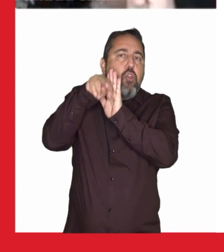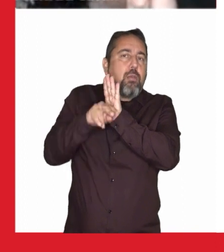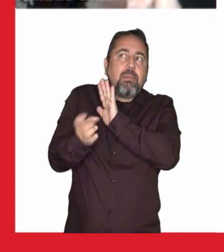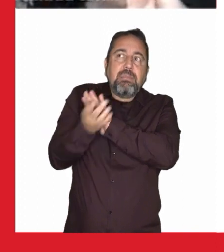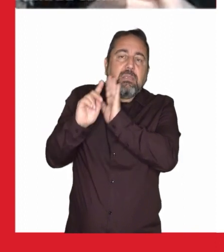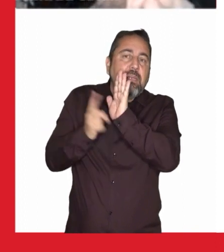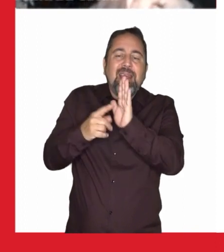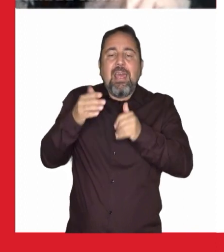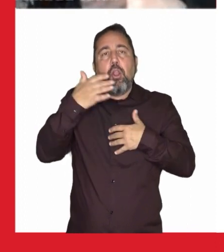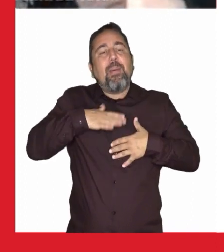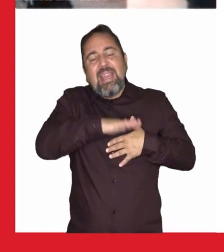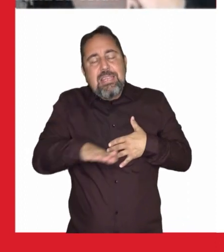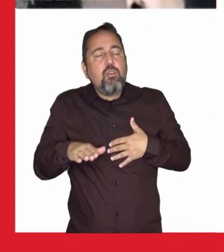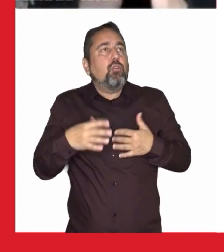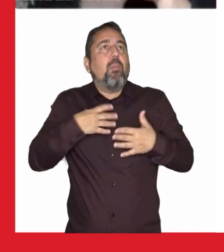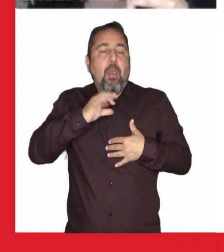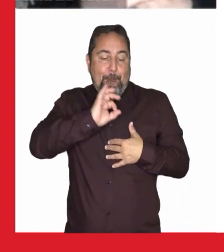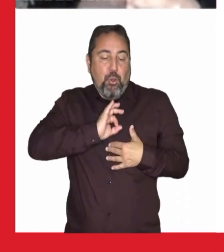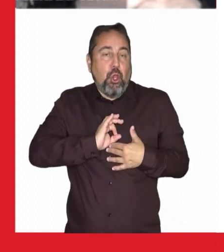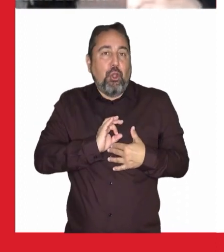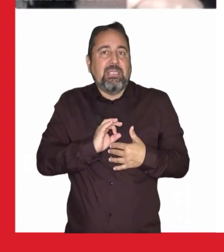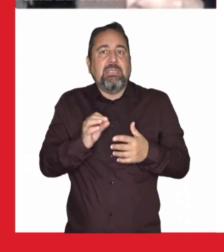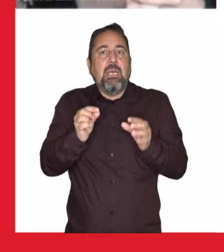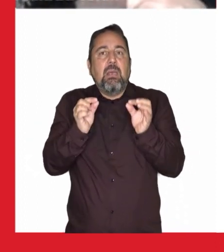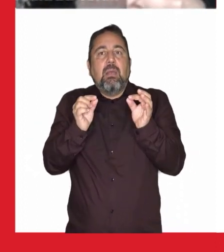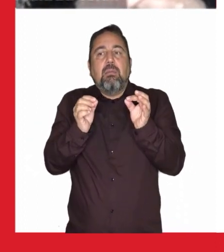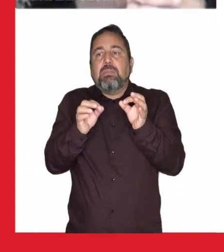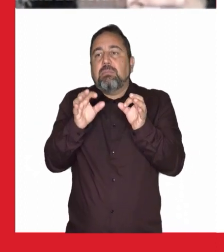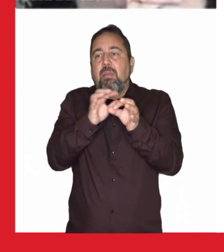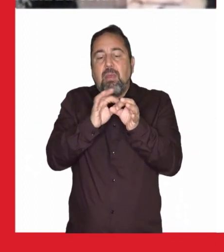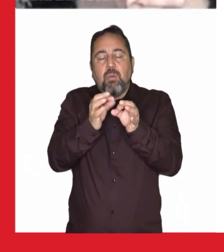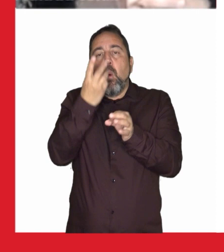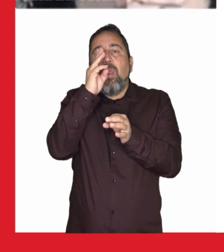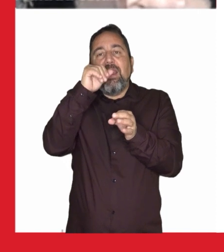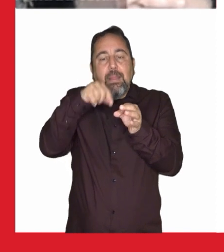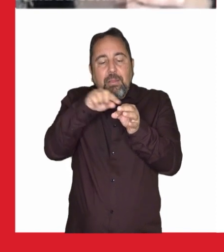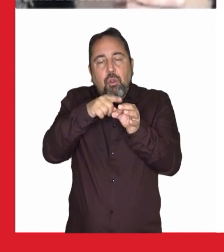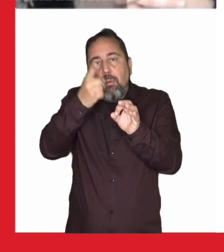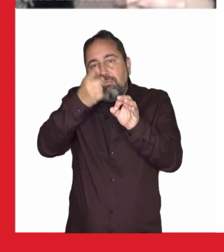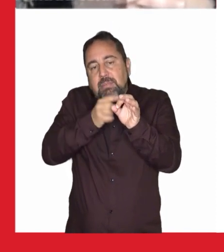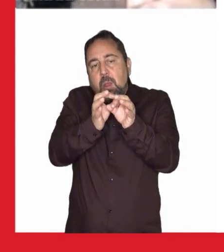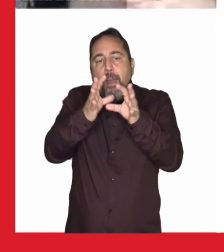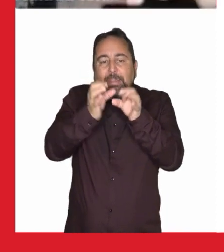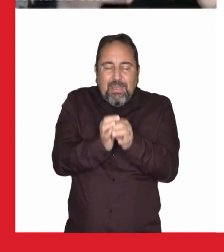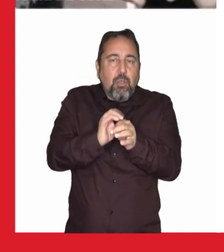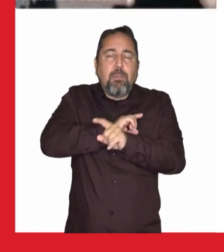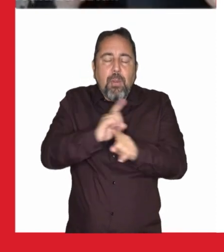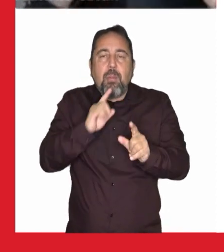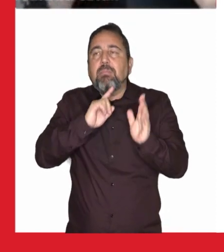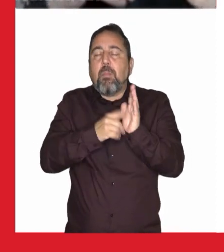¿sí? Y hay una normativa que la ropa de niños no puede llevar botones menores